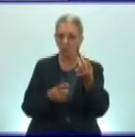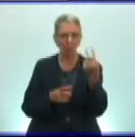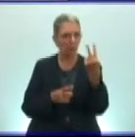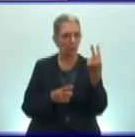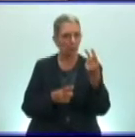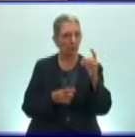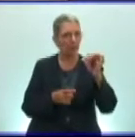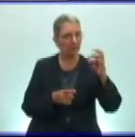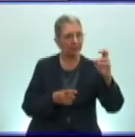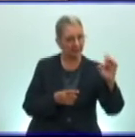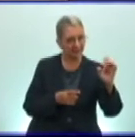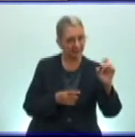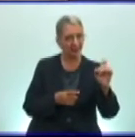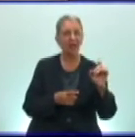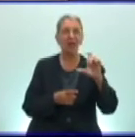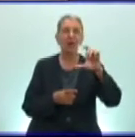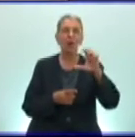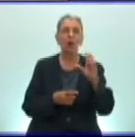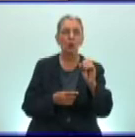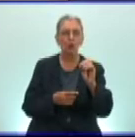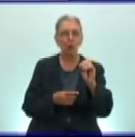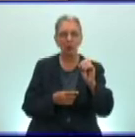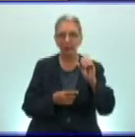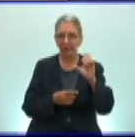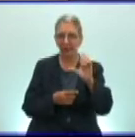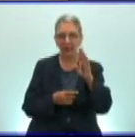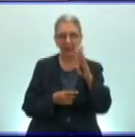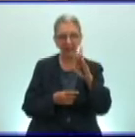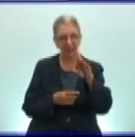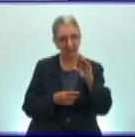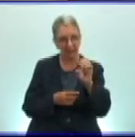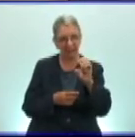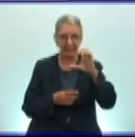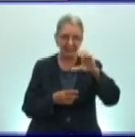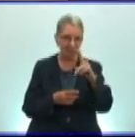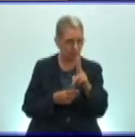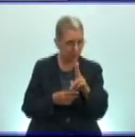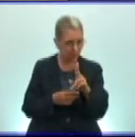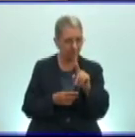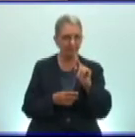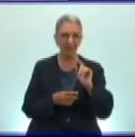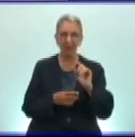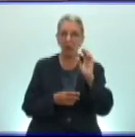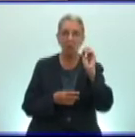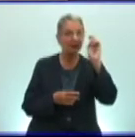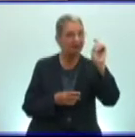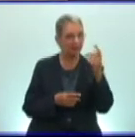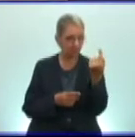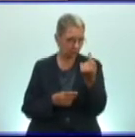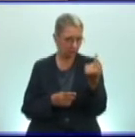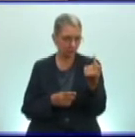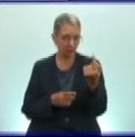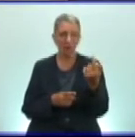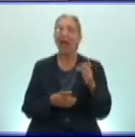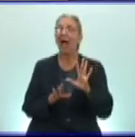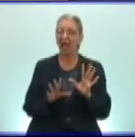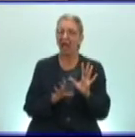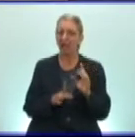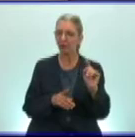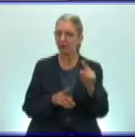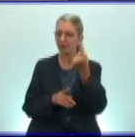el caso del cobre. Ahora bien, cuando los elementos químicos tienen símbolos que se representan con una sola